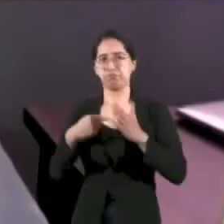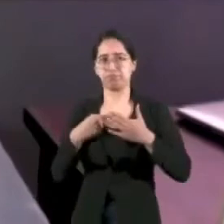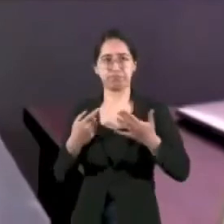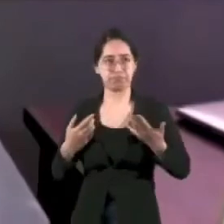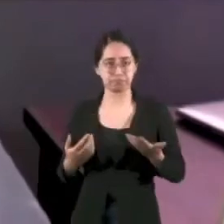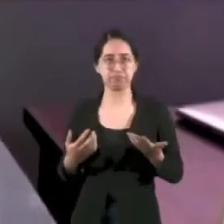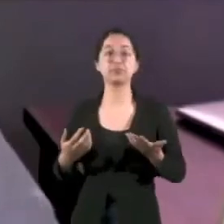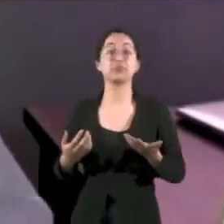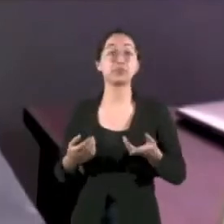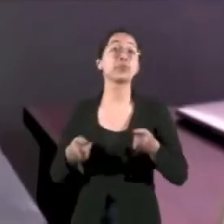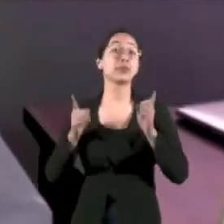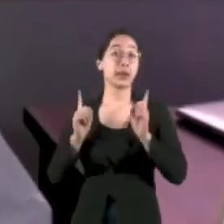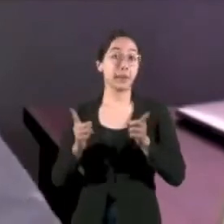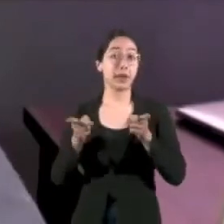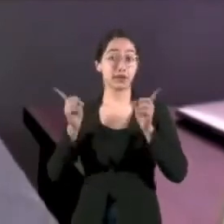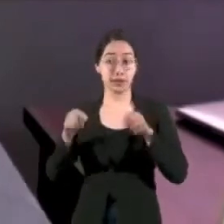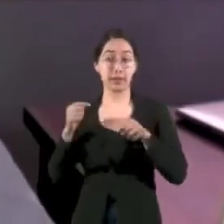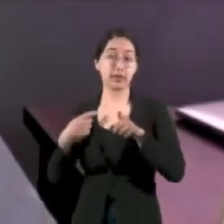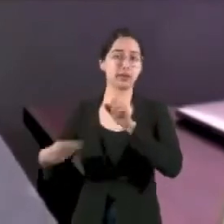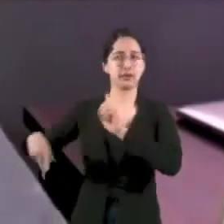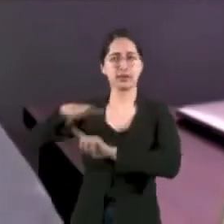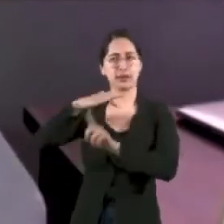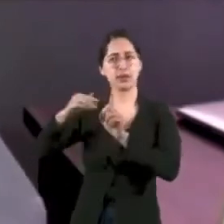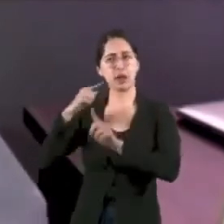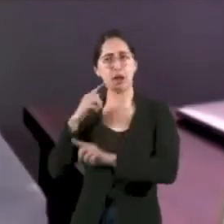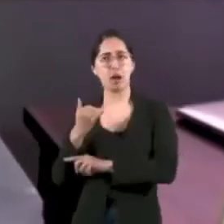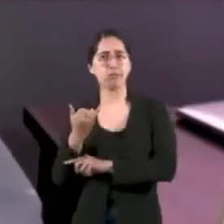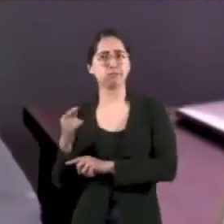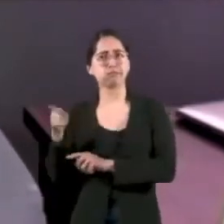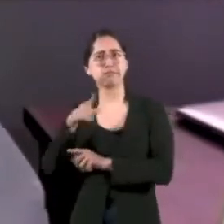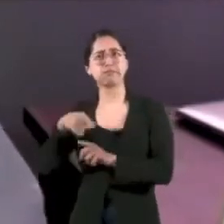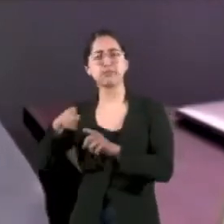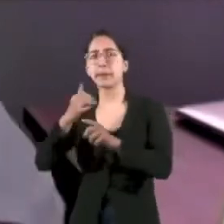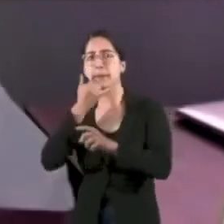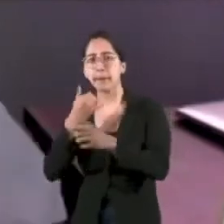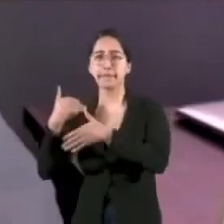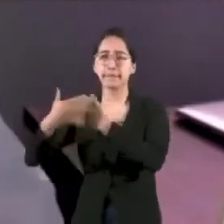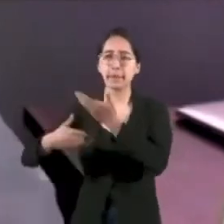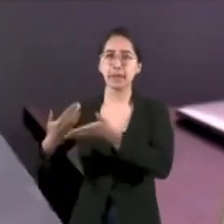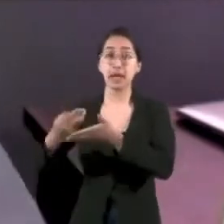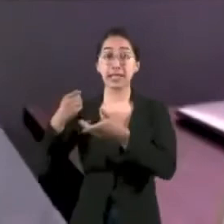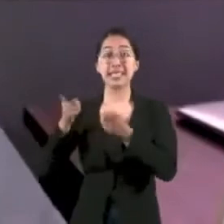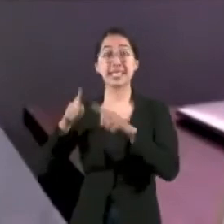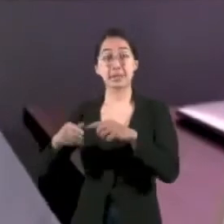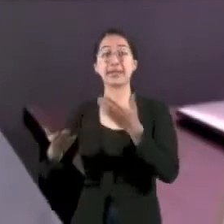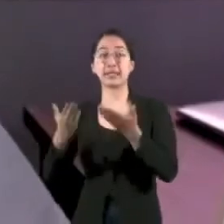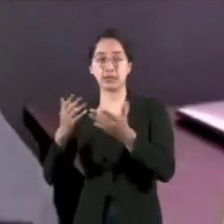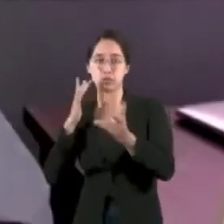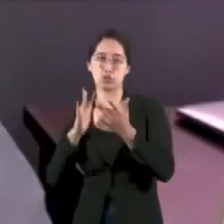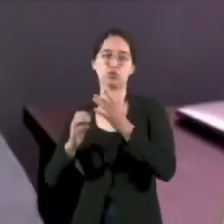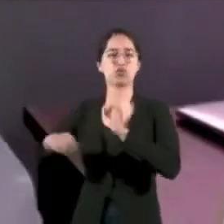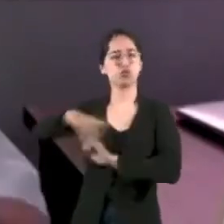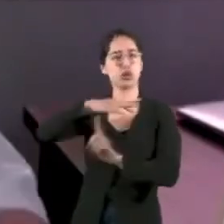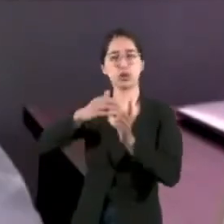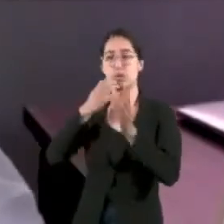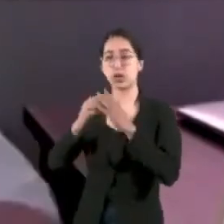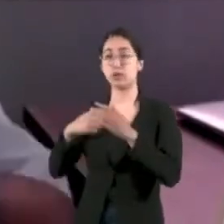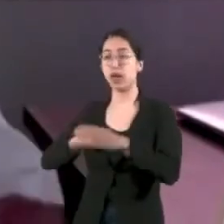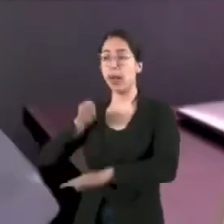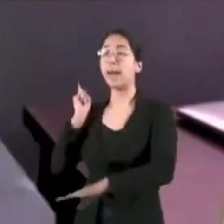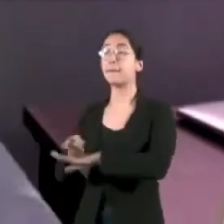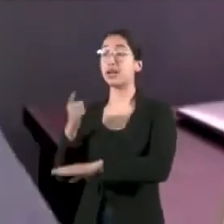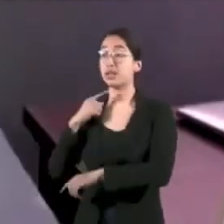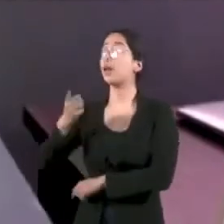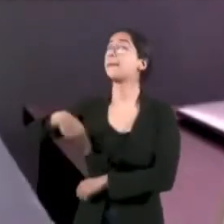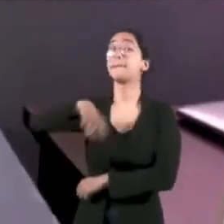Calatumbo. Pero las circunstancias en que se dieron son las que el contexto en que se dieron, pero no fue una orden, vayan y